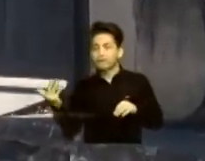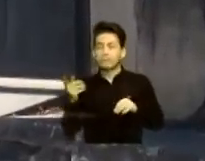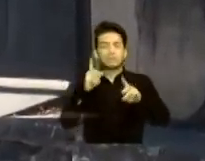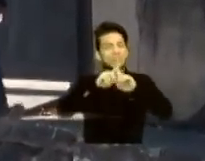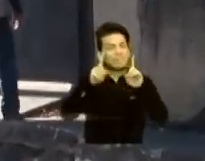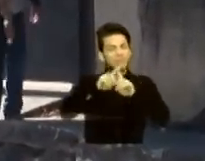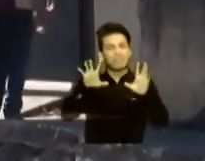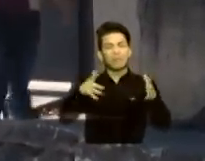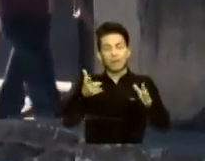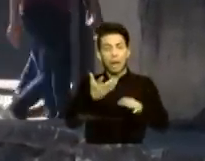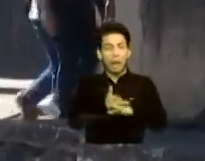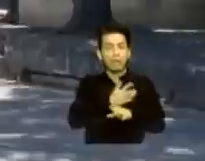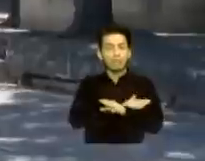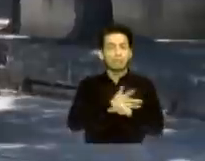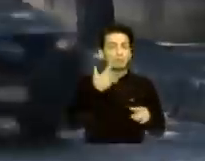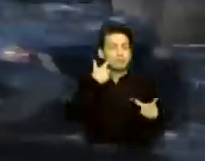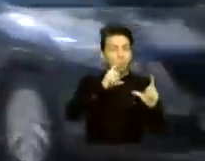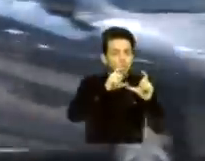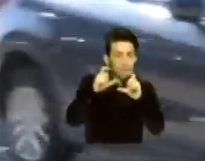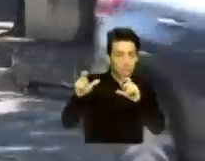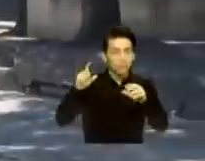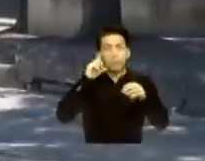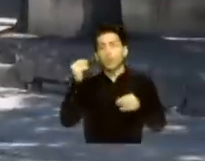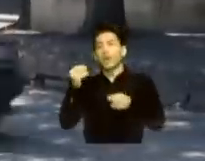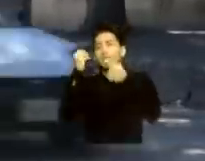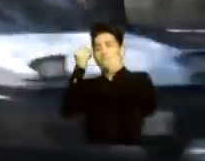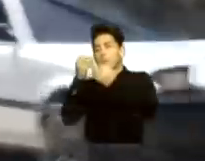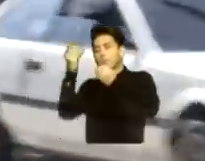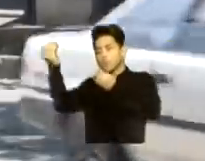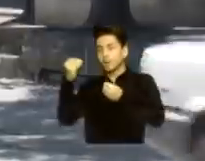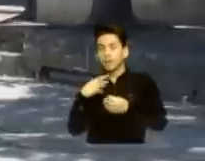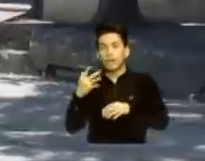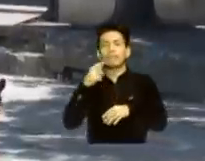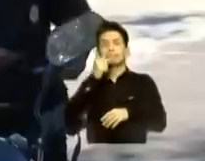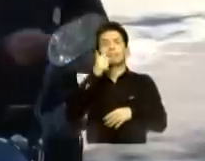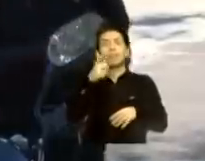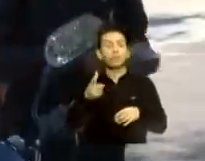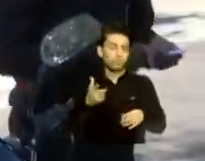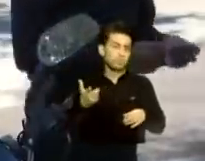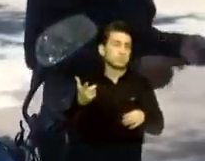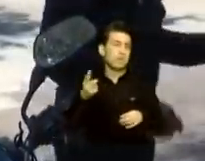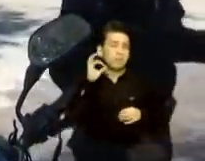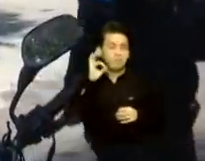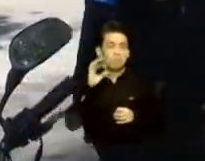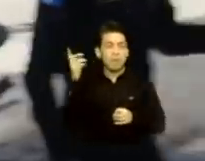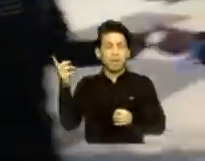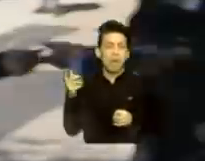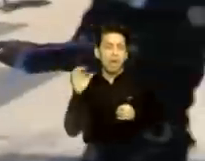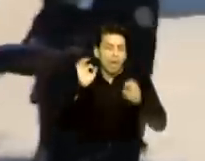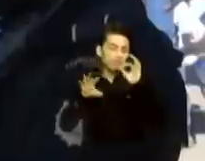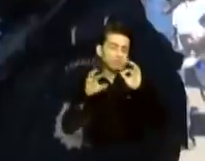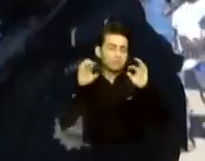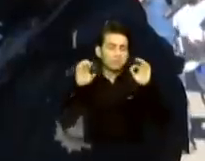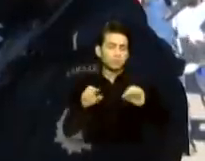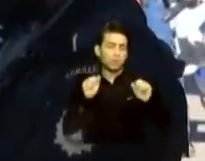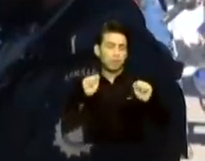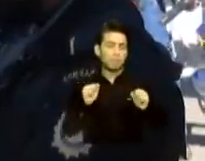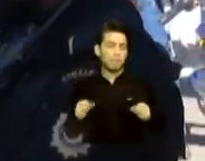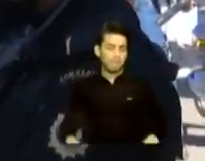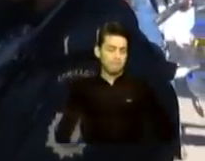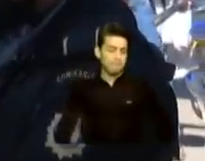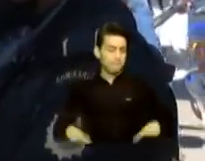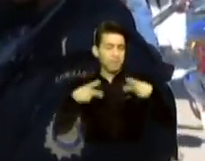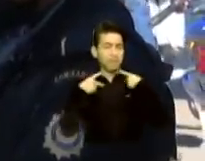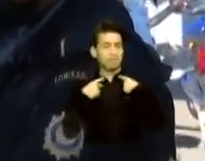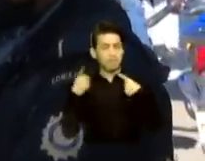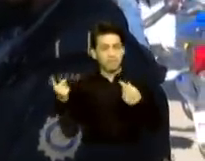prevenir, de acuerdo a la misma información de los ciudadanos, a través del trabajo muy valiente tanto de hombres y mujeres que visten el uniforme policial